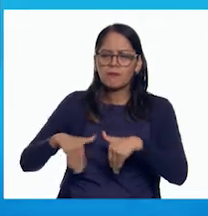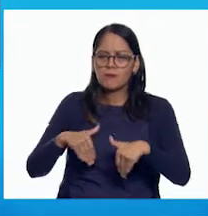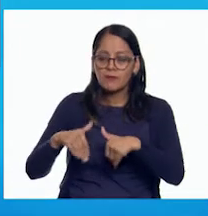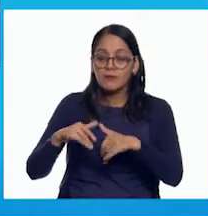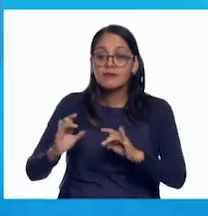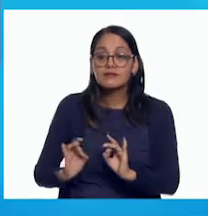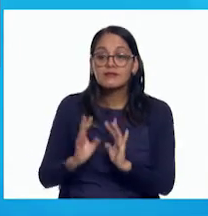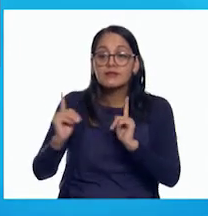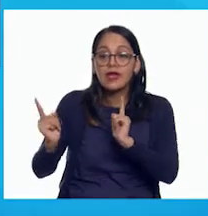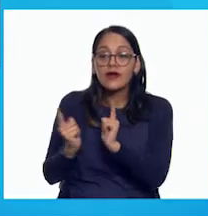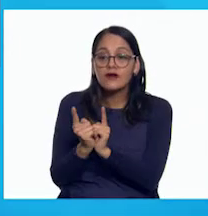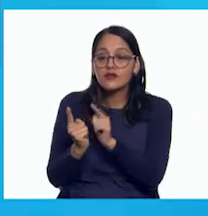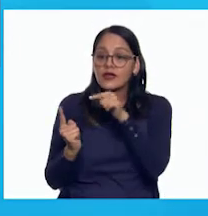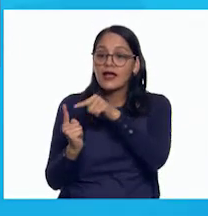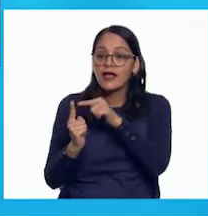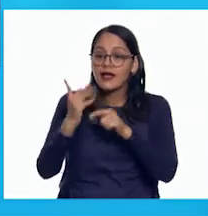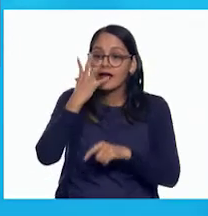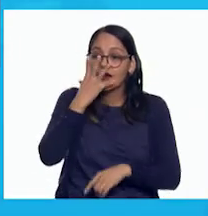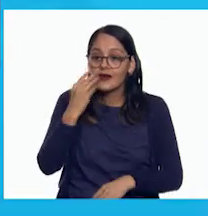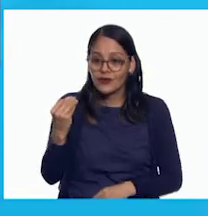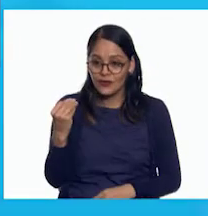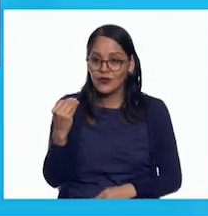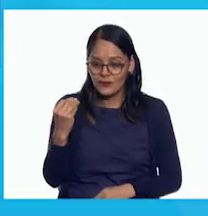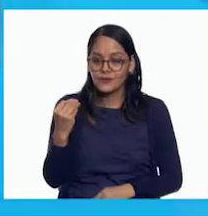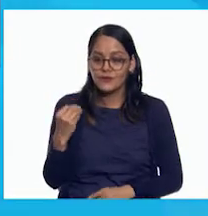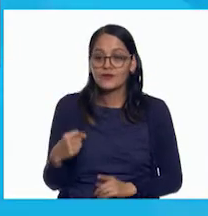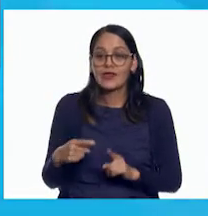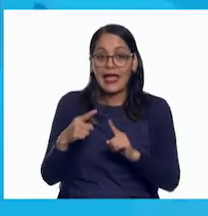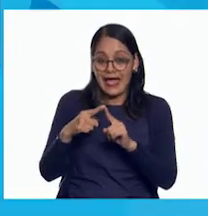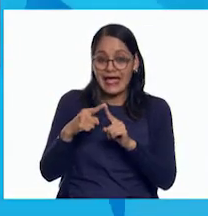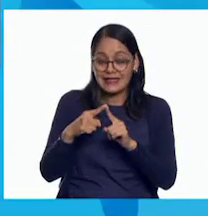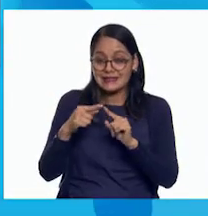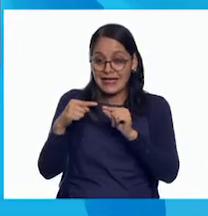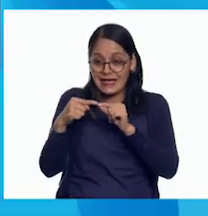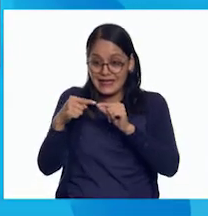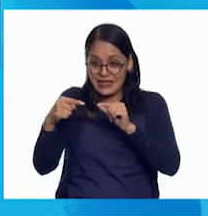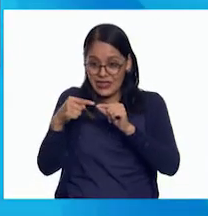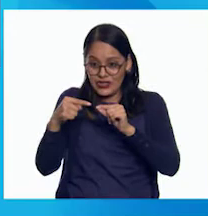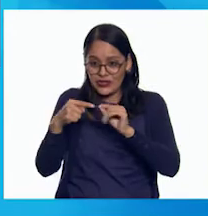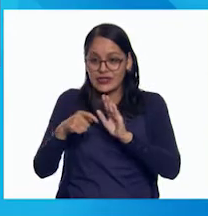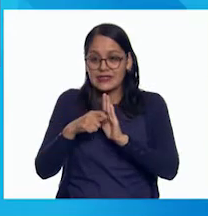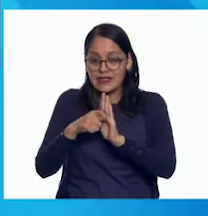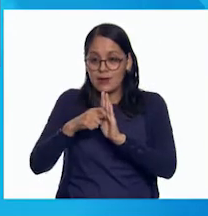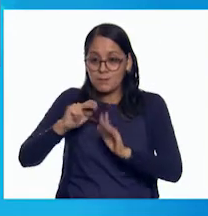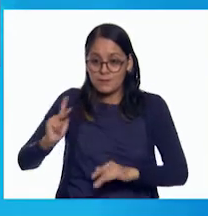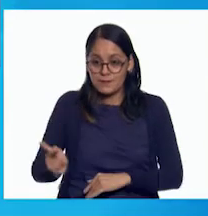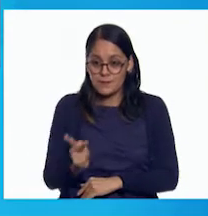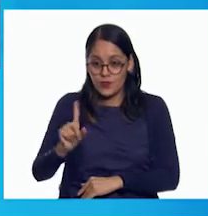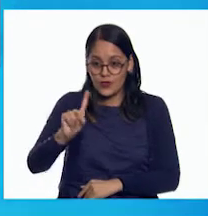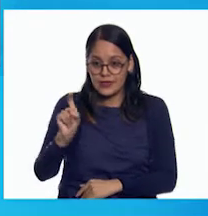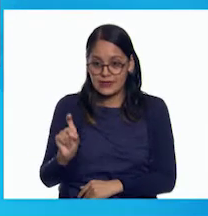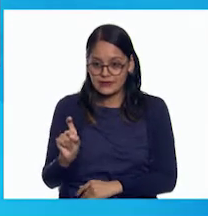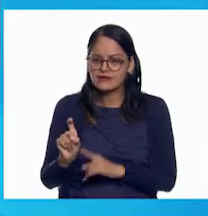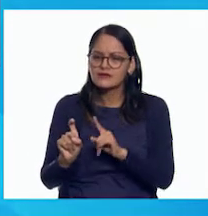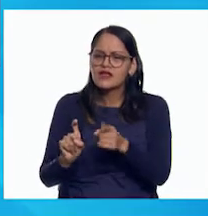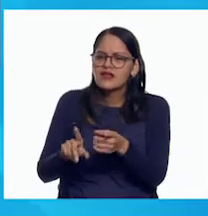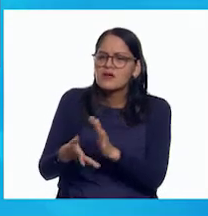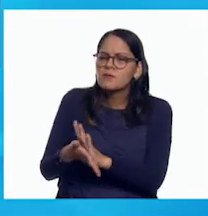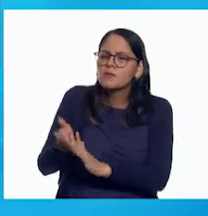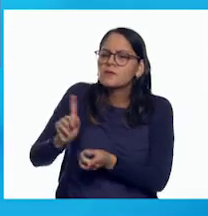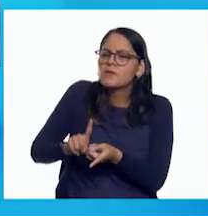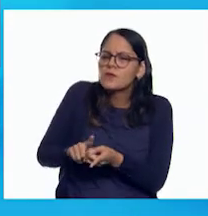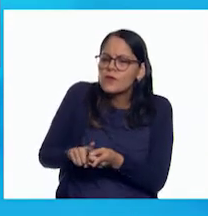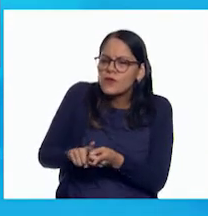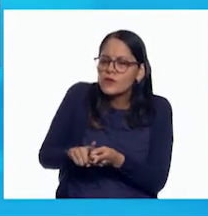encontró con un lobo feroz. Marca con un guión y signos de interrogación y dice: ¿a dónde vas,